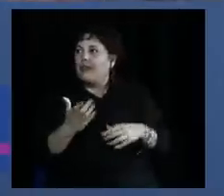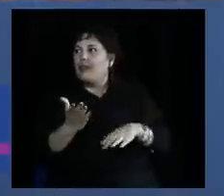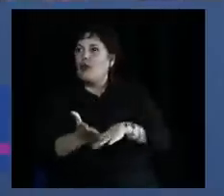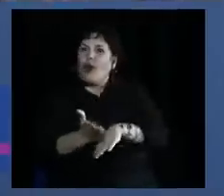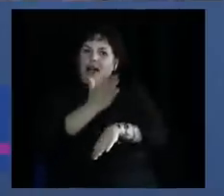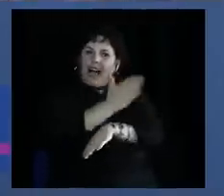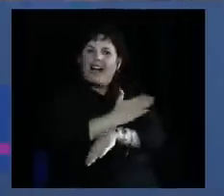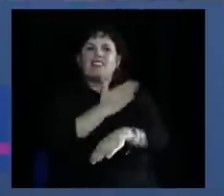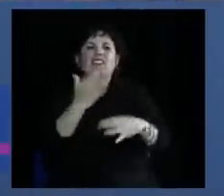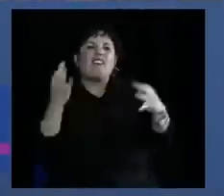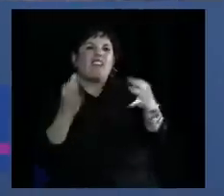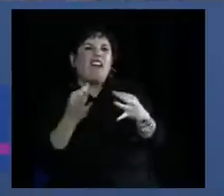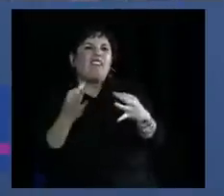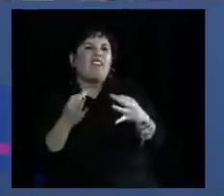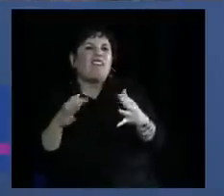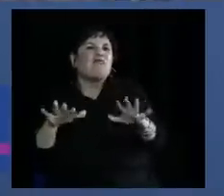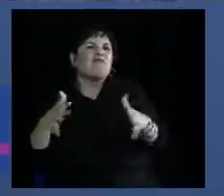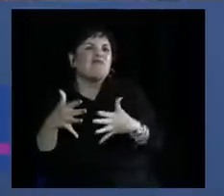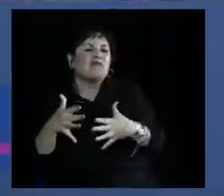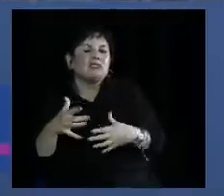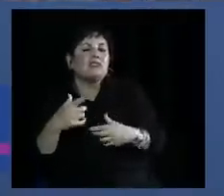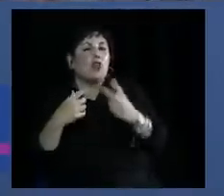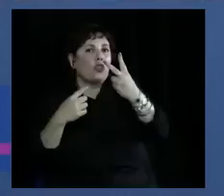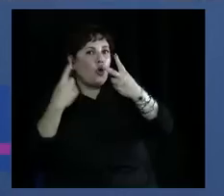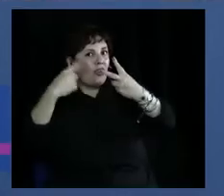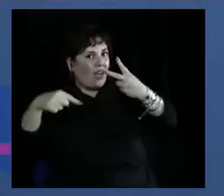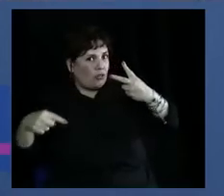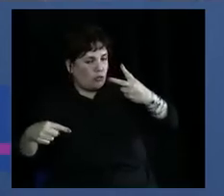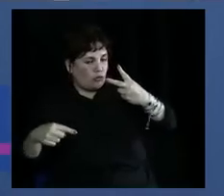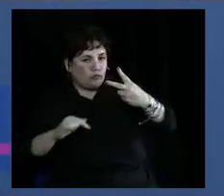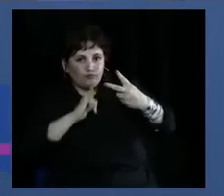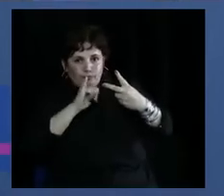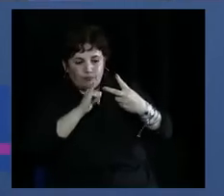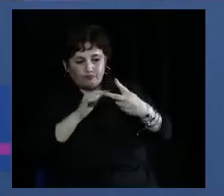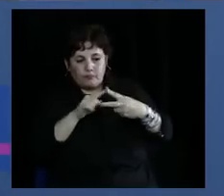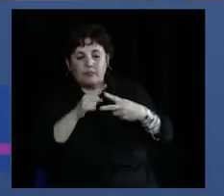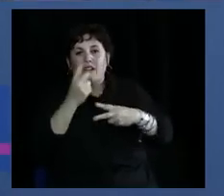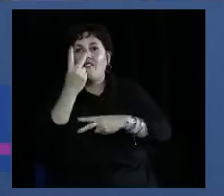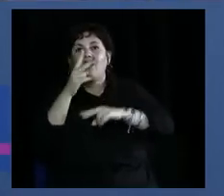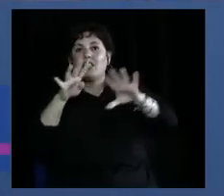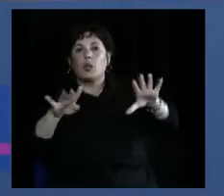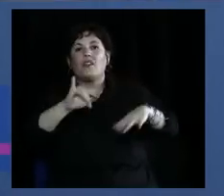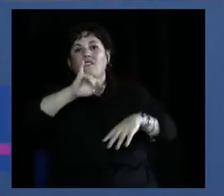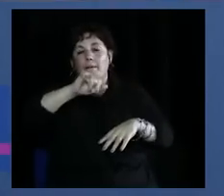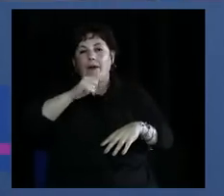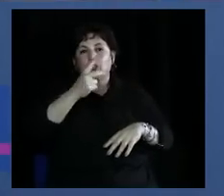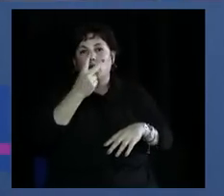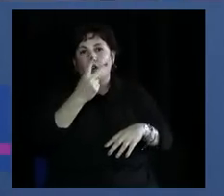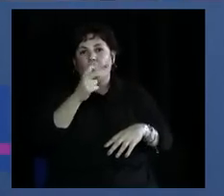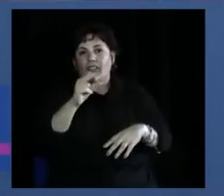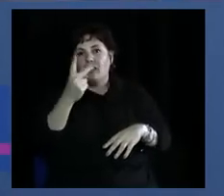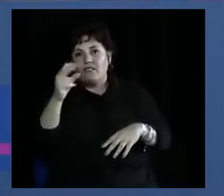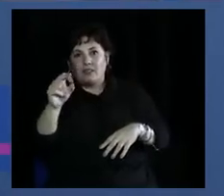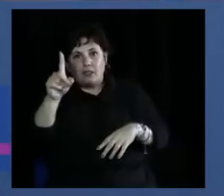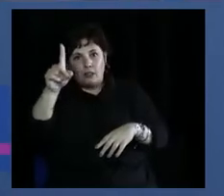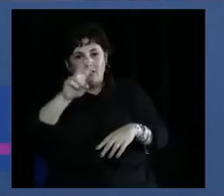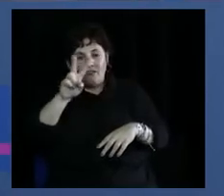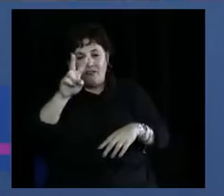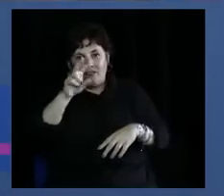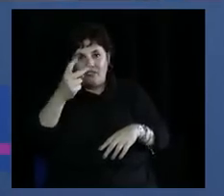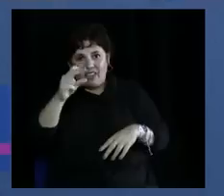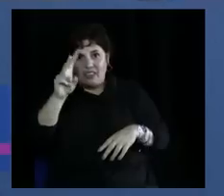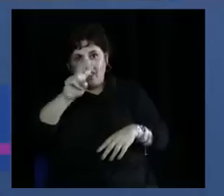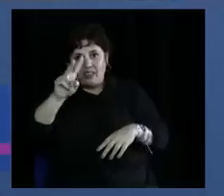meternos en la realidad, en la coyuntura, dejar de mencionar dos datos que son bien interesantes. El 29 de mayo de 2022 hay elecciones